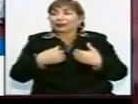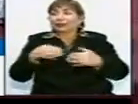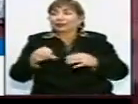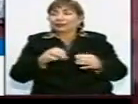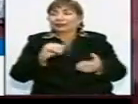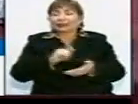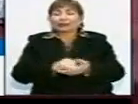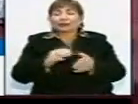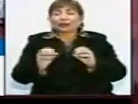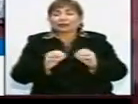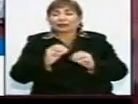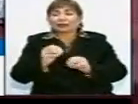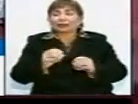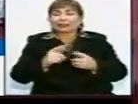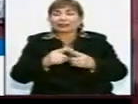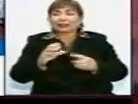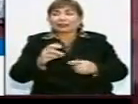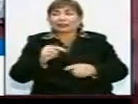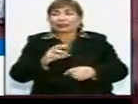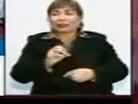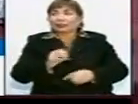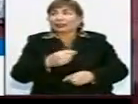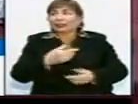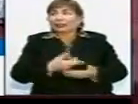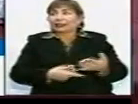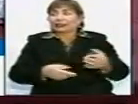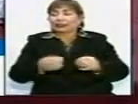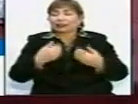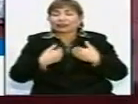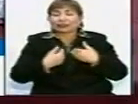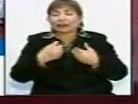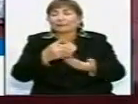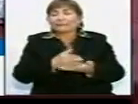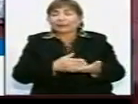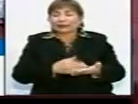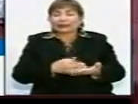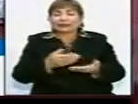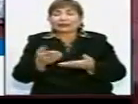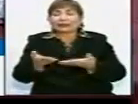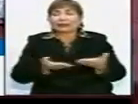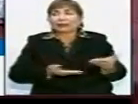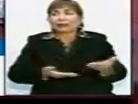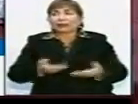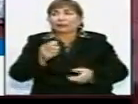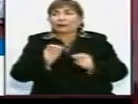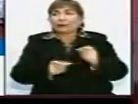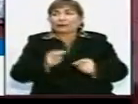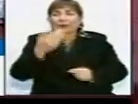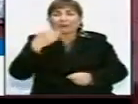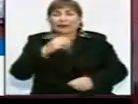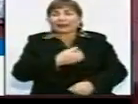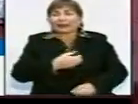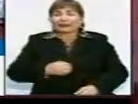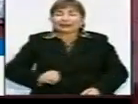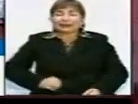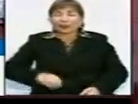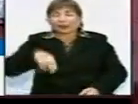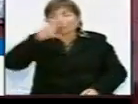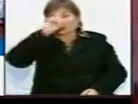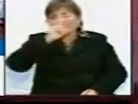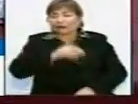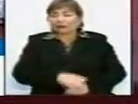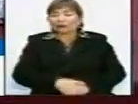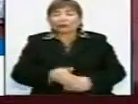presidente de la comisión de ciencia y tecnología que tengo que hacer como parte como servidor público que trabaja para el estado peruano para que